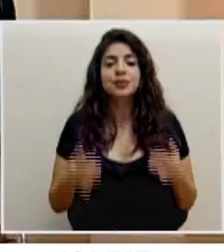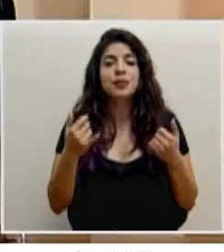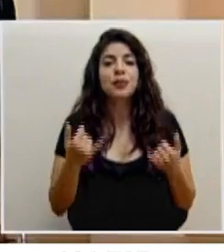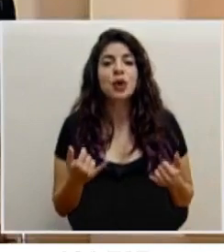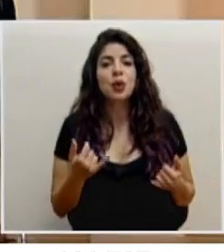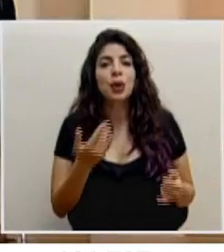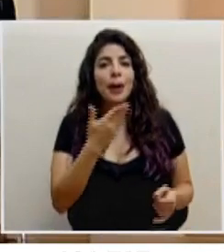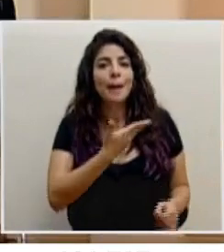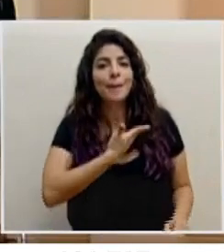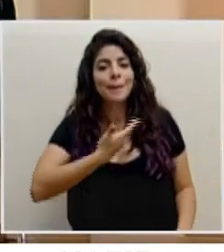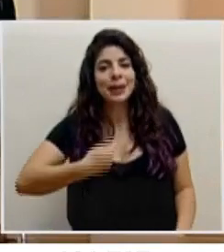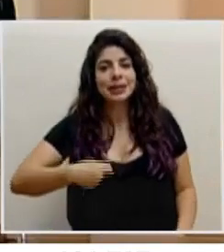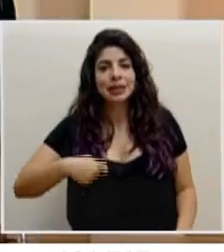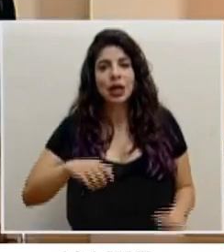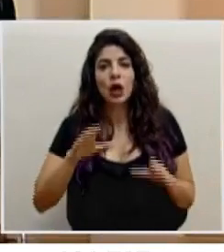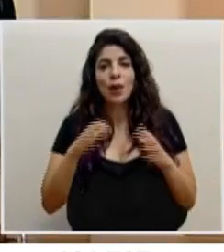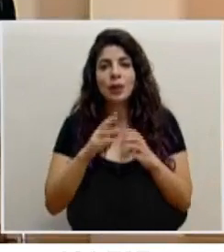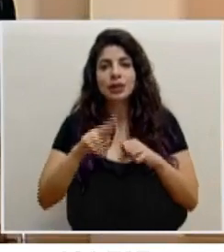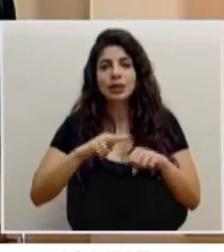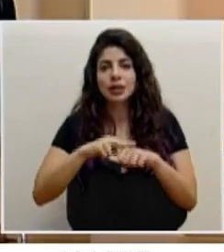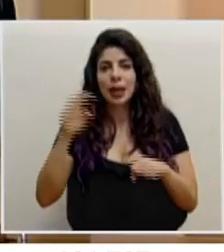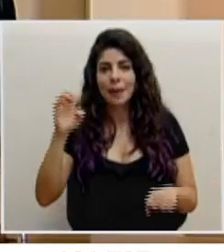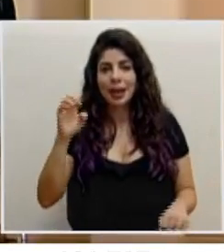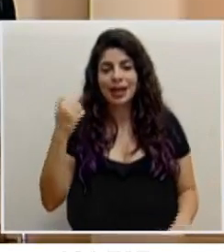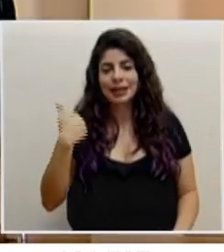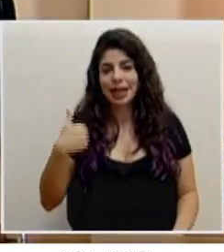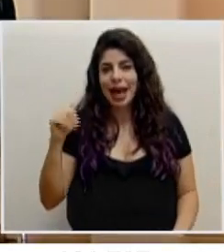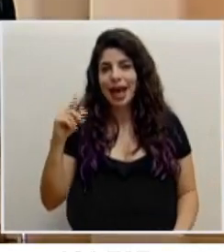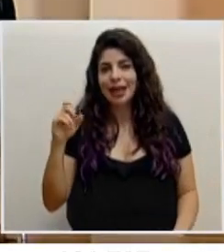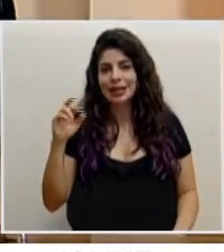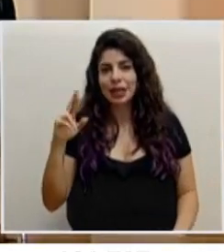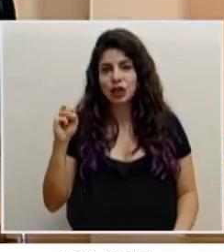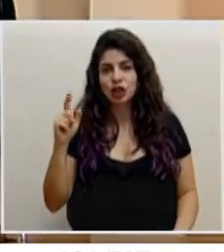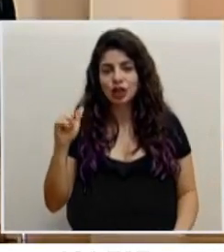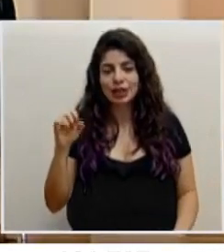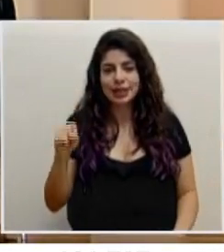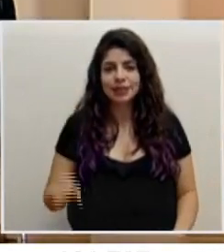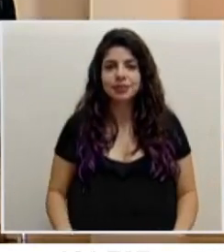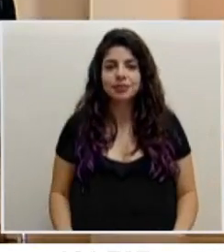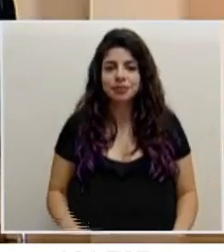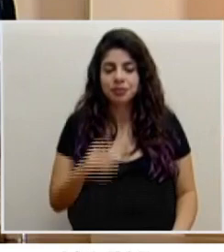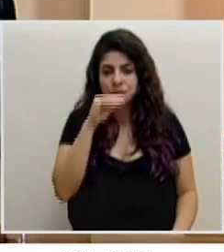Escuchamos al presidente de la Comisión Nacional de Emergencias, el señor Alexander Solís.